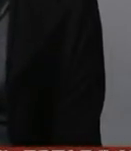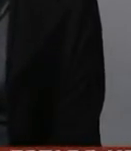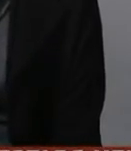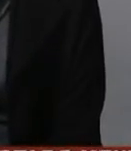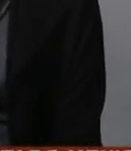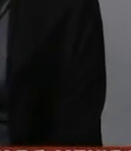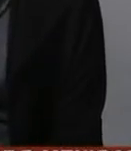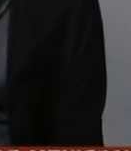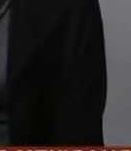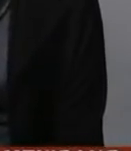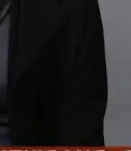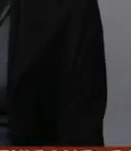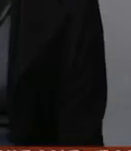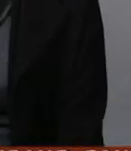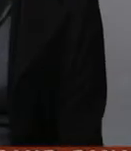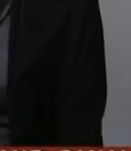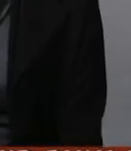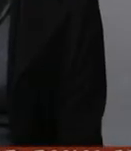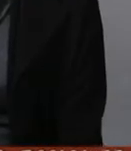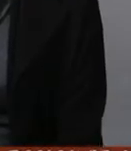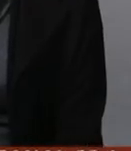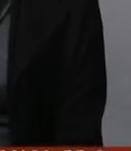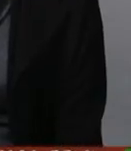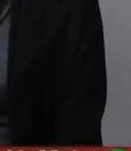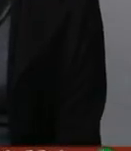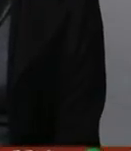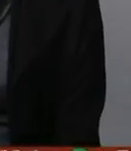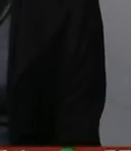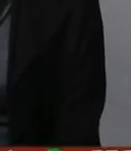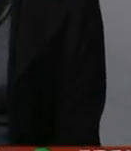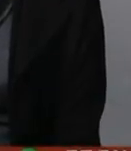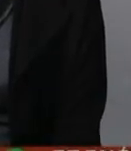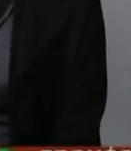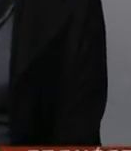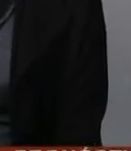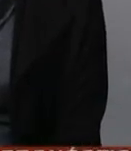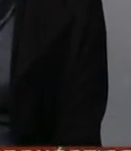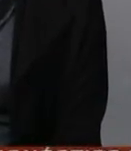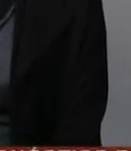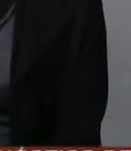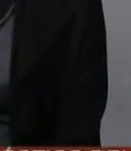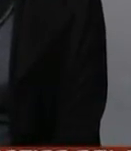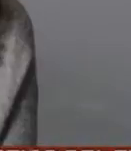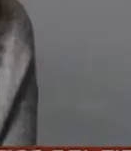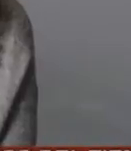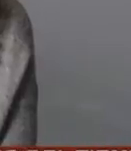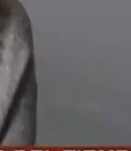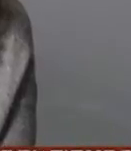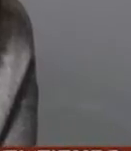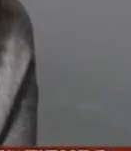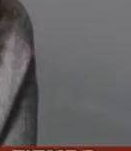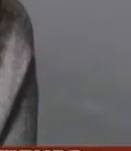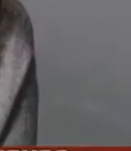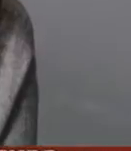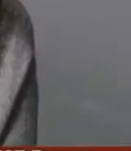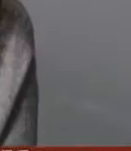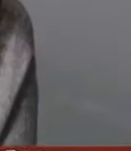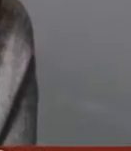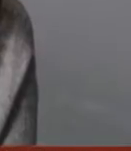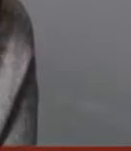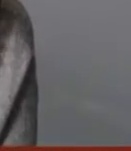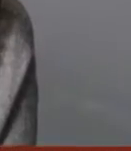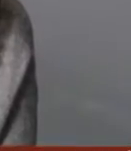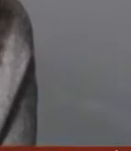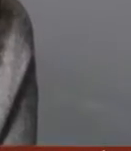pues, bastante irrespetuosa hacia cómo tratar a las mujeres. Con el video se pretende transmitir la importancia de que hombres en posiciones